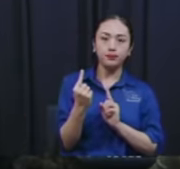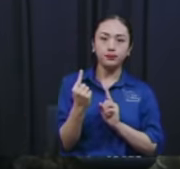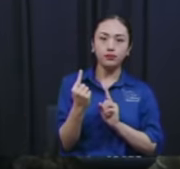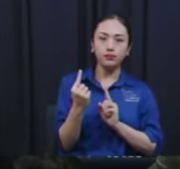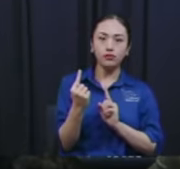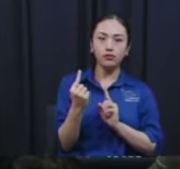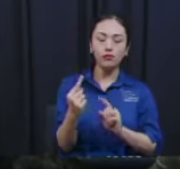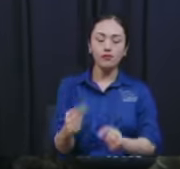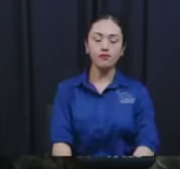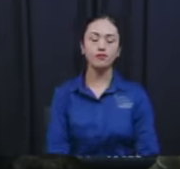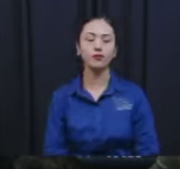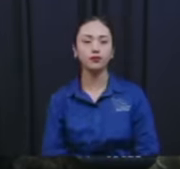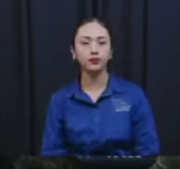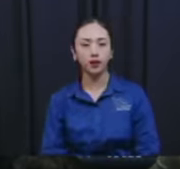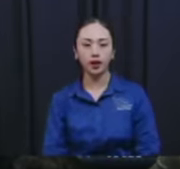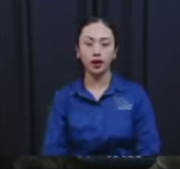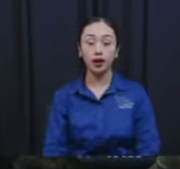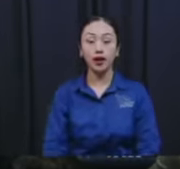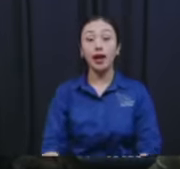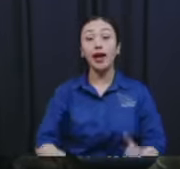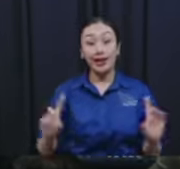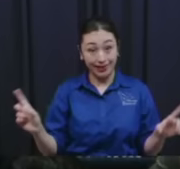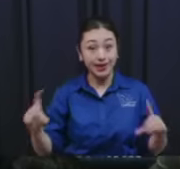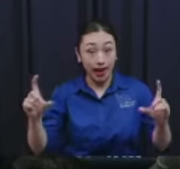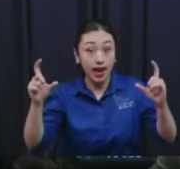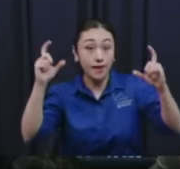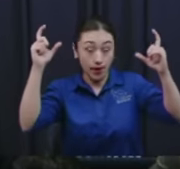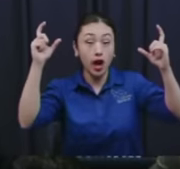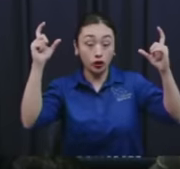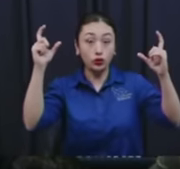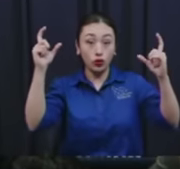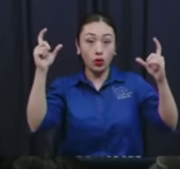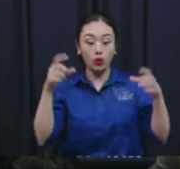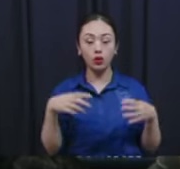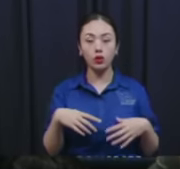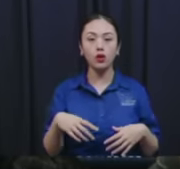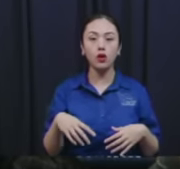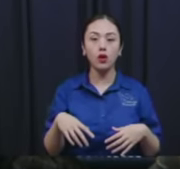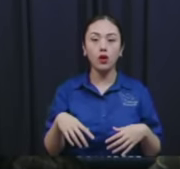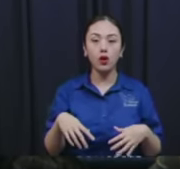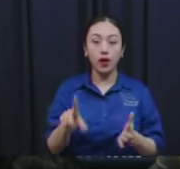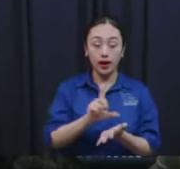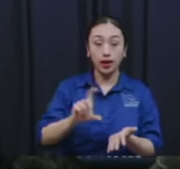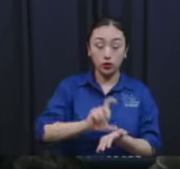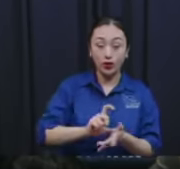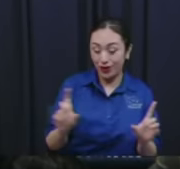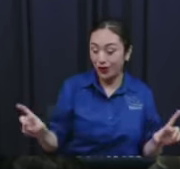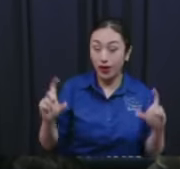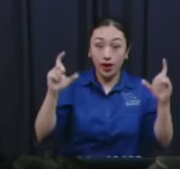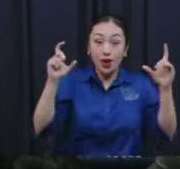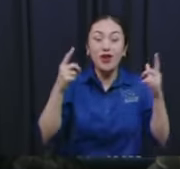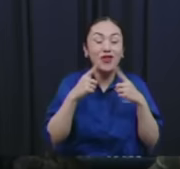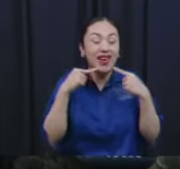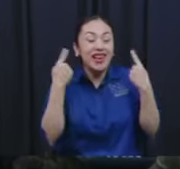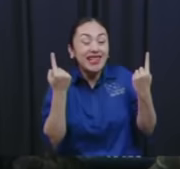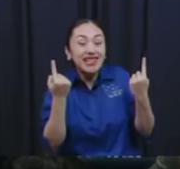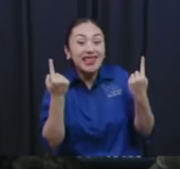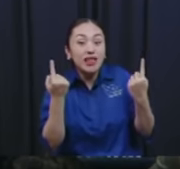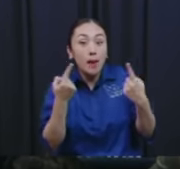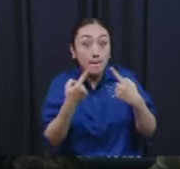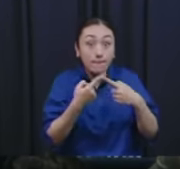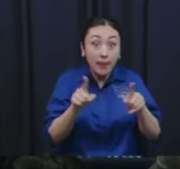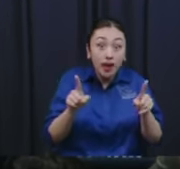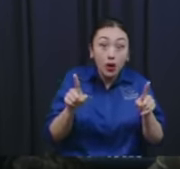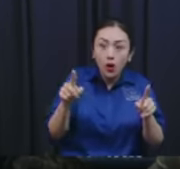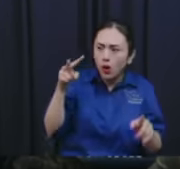clase de Independencia usted están celebrando su independencia están felices ellos y de repente cuando está terminando su celebración miran